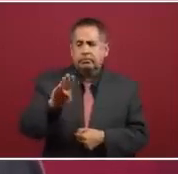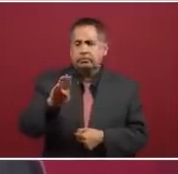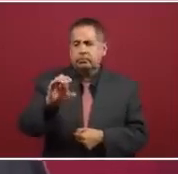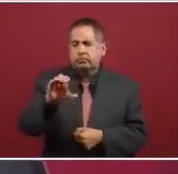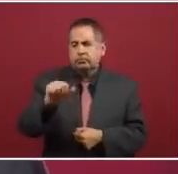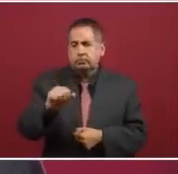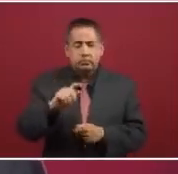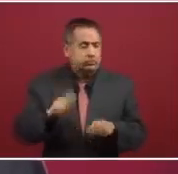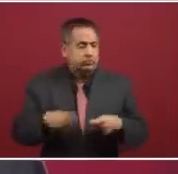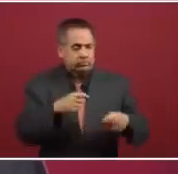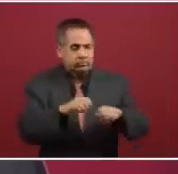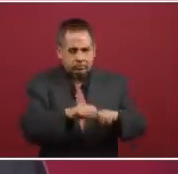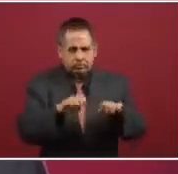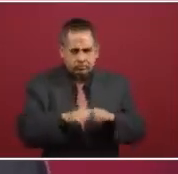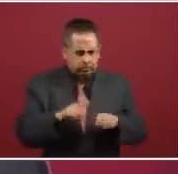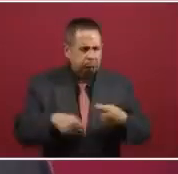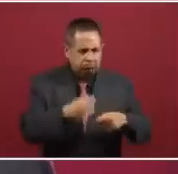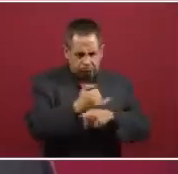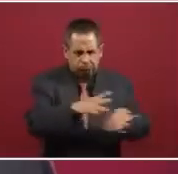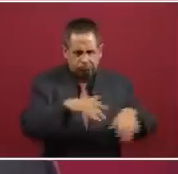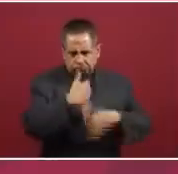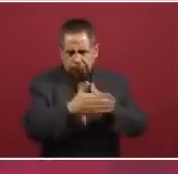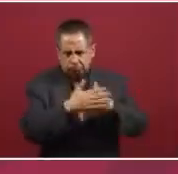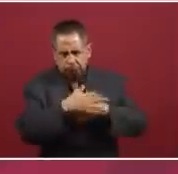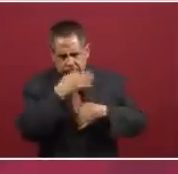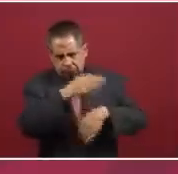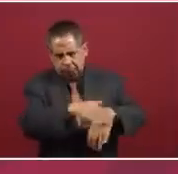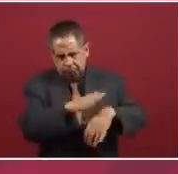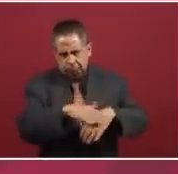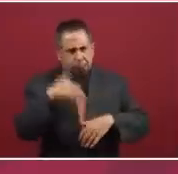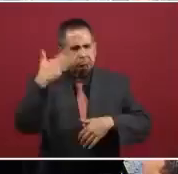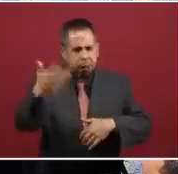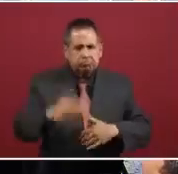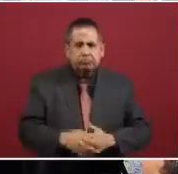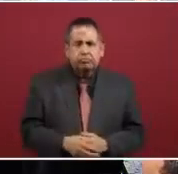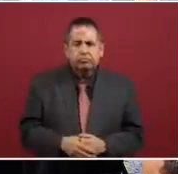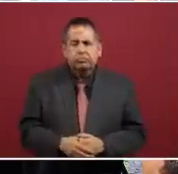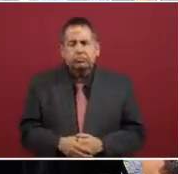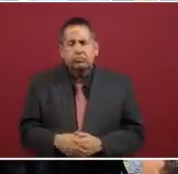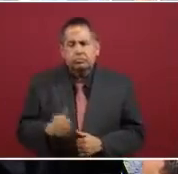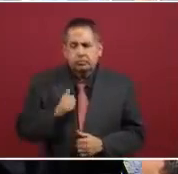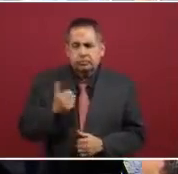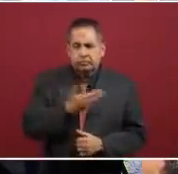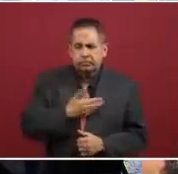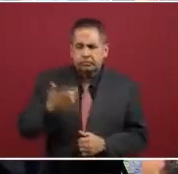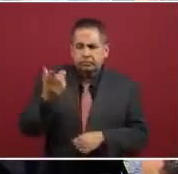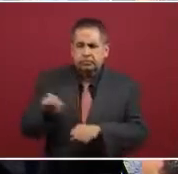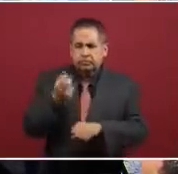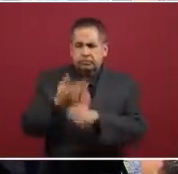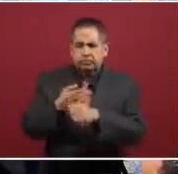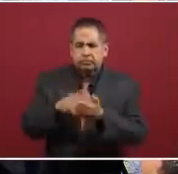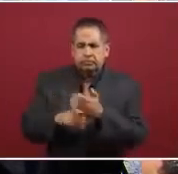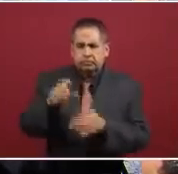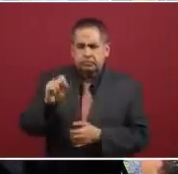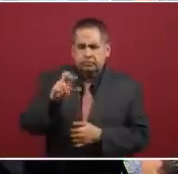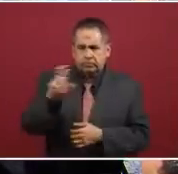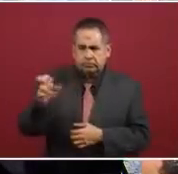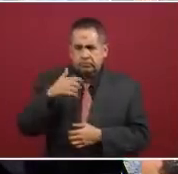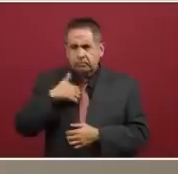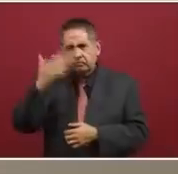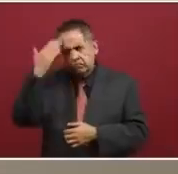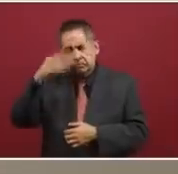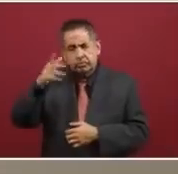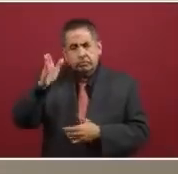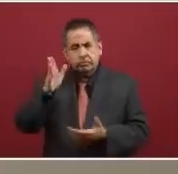equipos. Les vamos a informar aquí en su momento. Aprovechar, presidente, al secretario de Relaciones Exteriores, saber si en